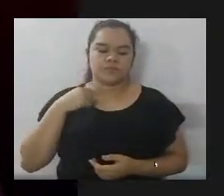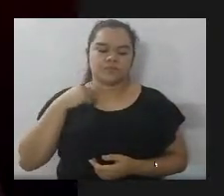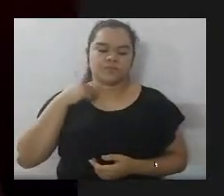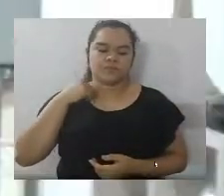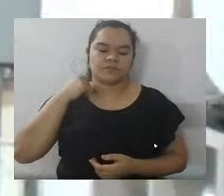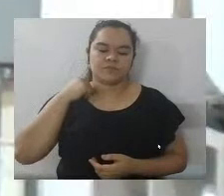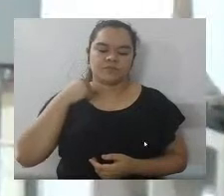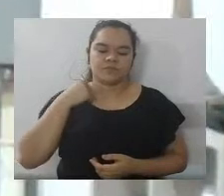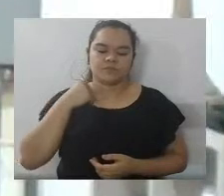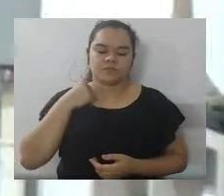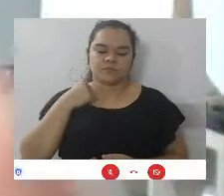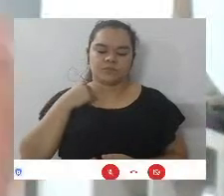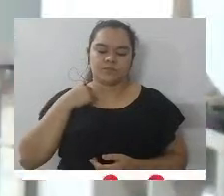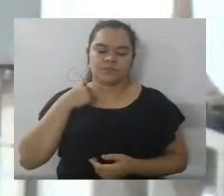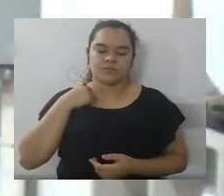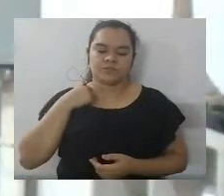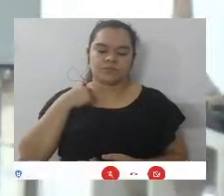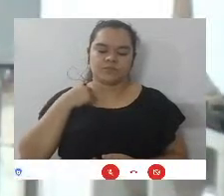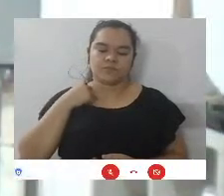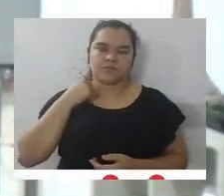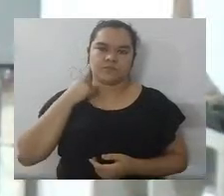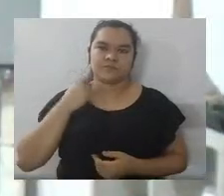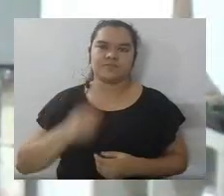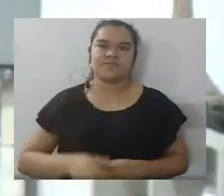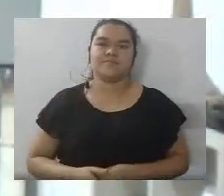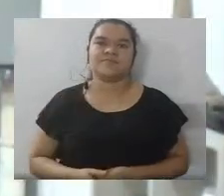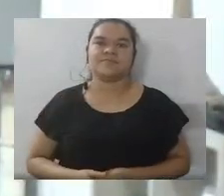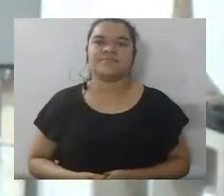Se cerró su micrófono, ingeniero.